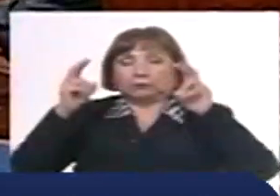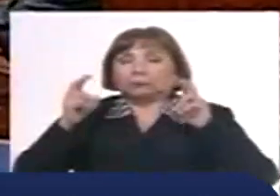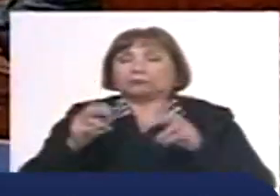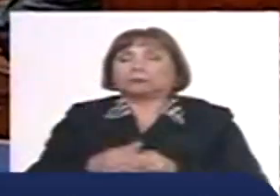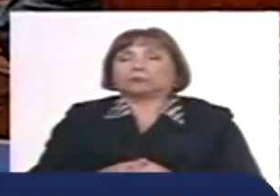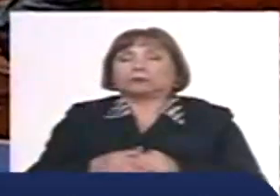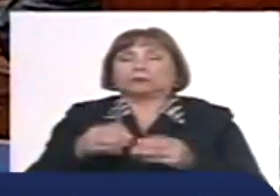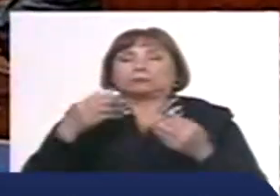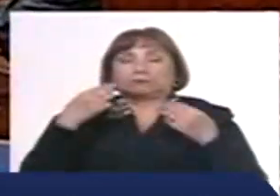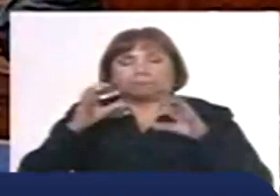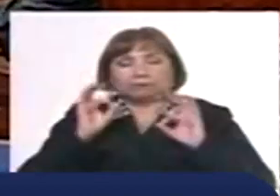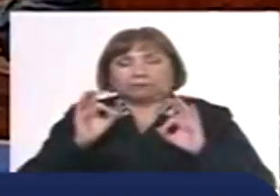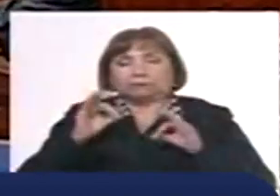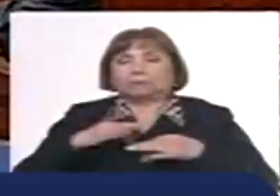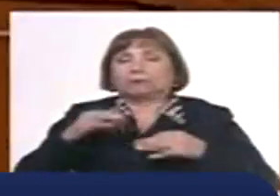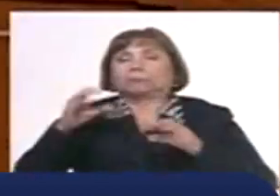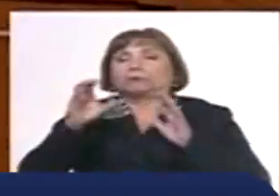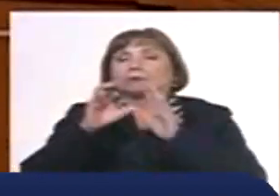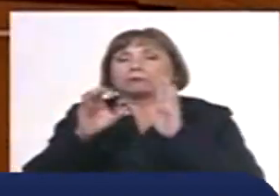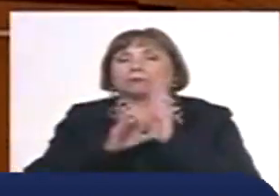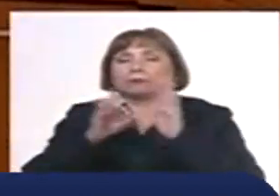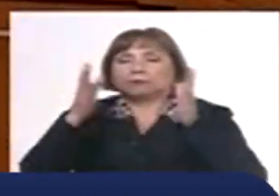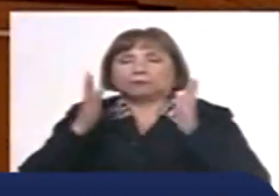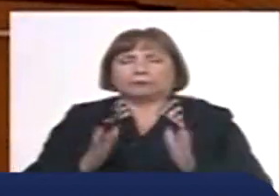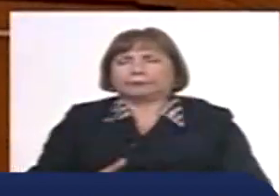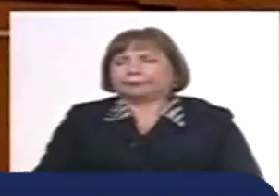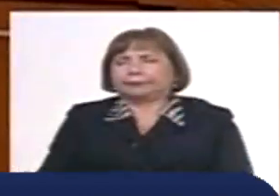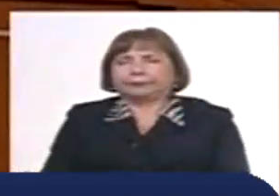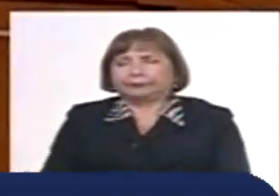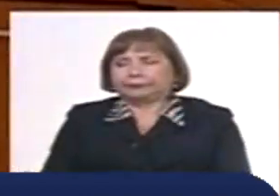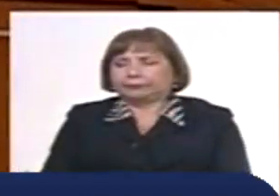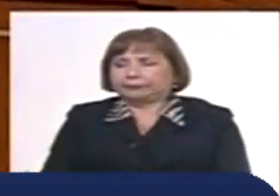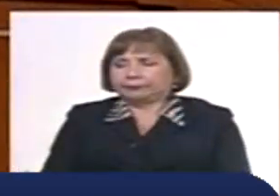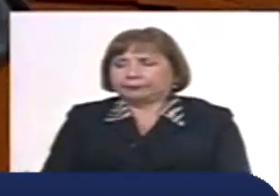comillas, prestigiosos constitucionalistas.